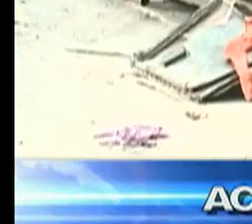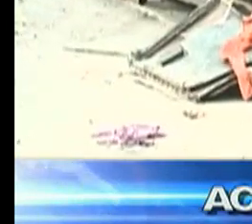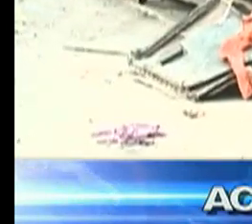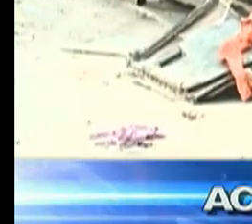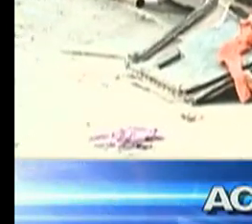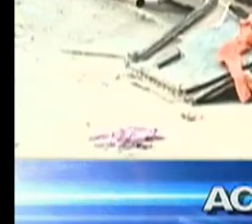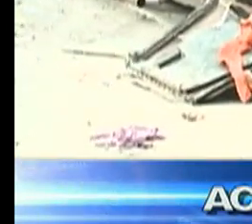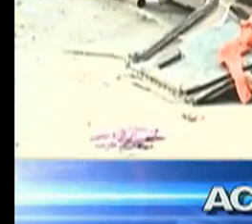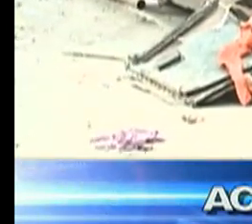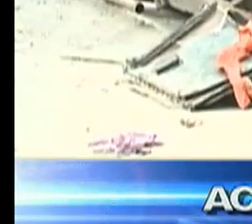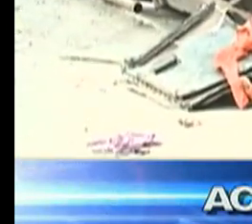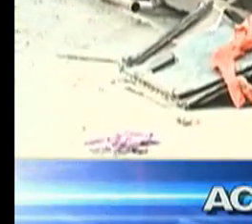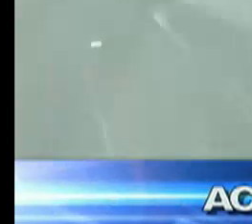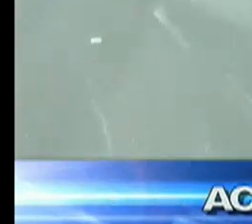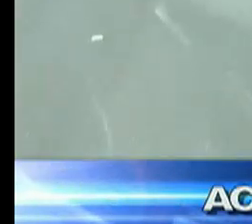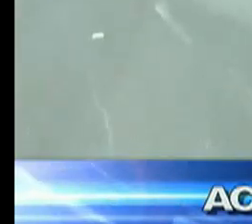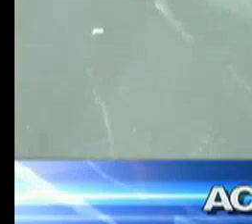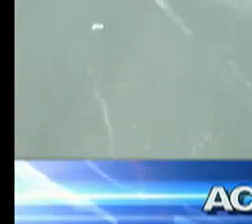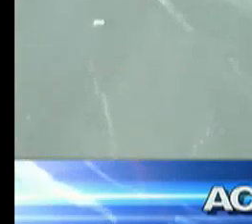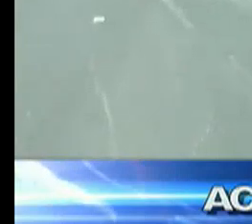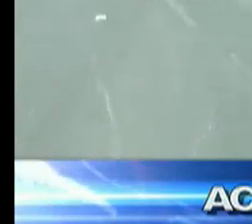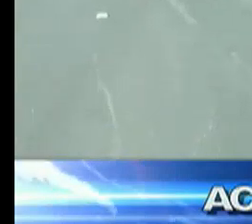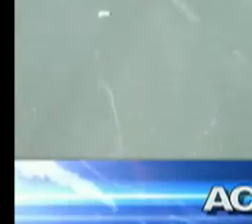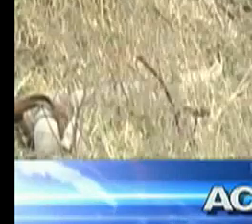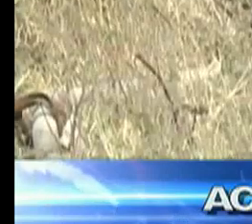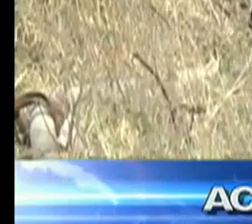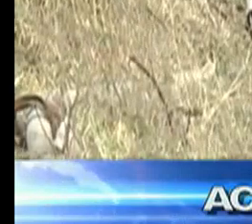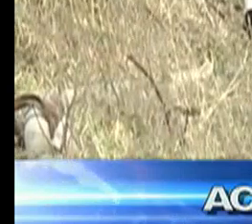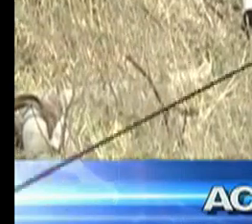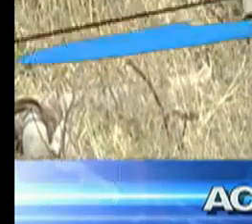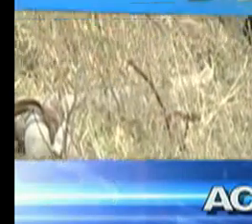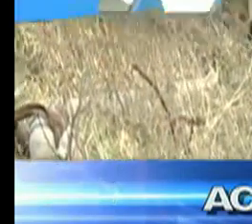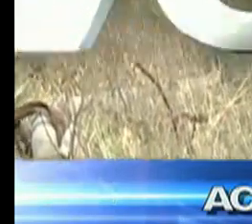volcó en la vía Papayacta-Pifo.